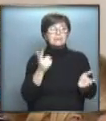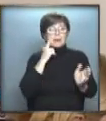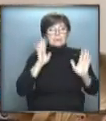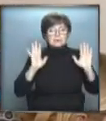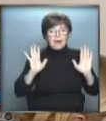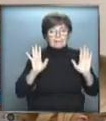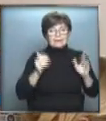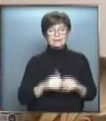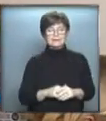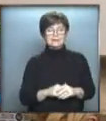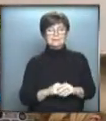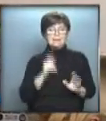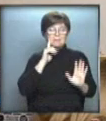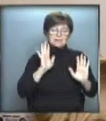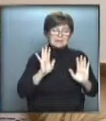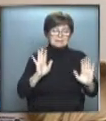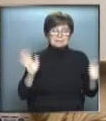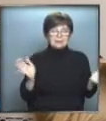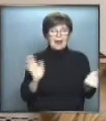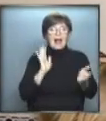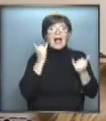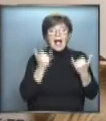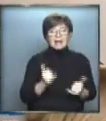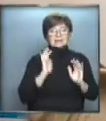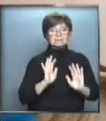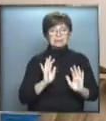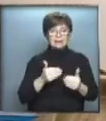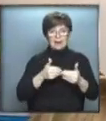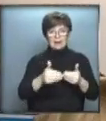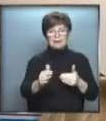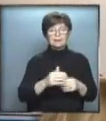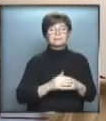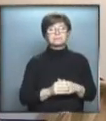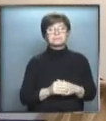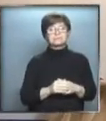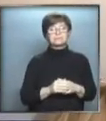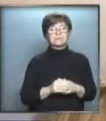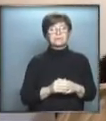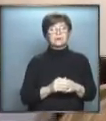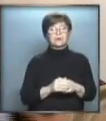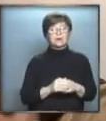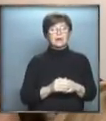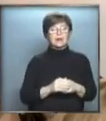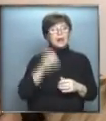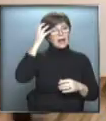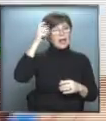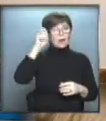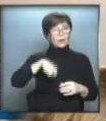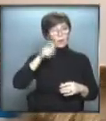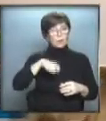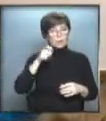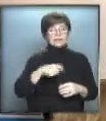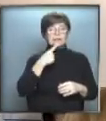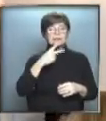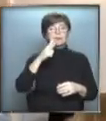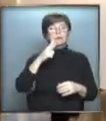a ver, y a lo mejor. A partir de la veda electoral, la jueza Servini de Cubría dijo que hay que legislar también